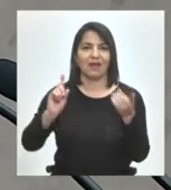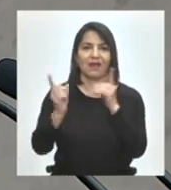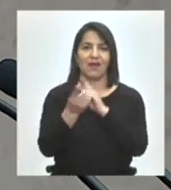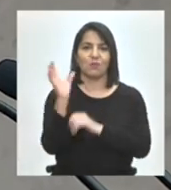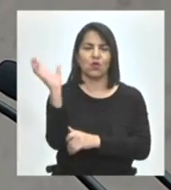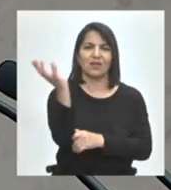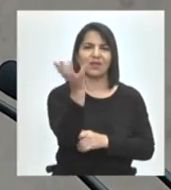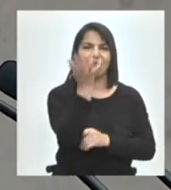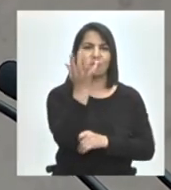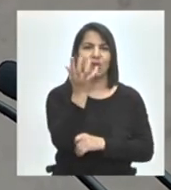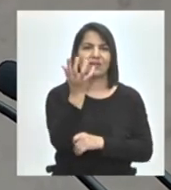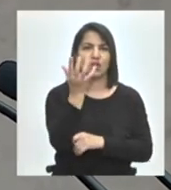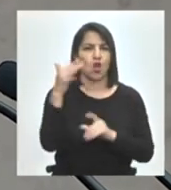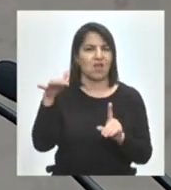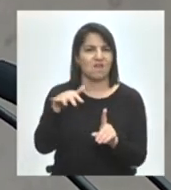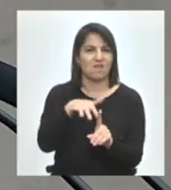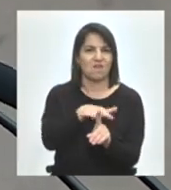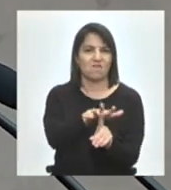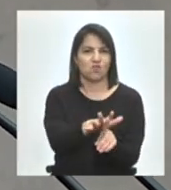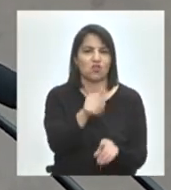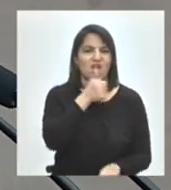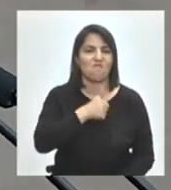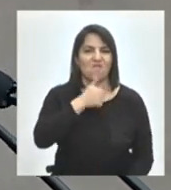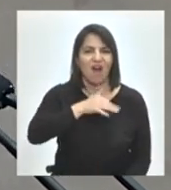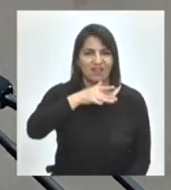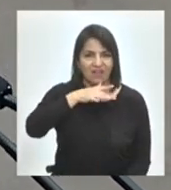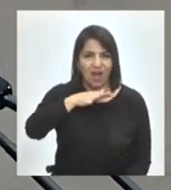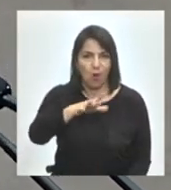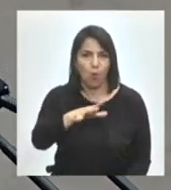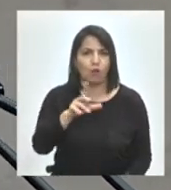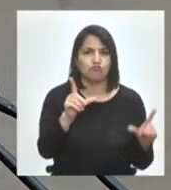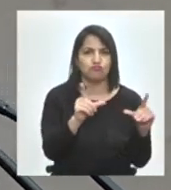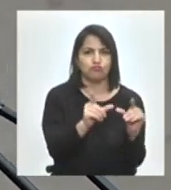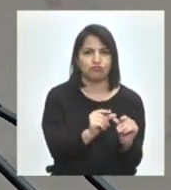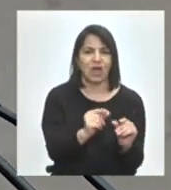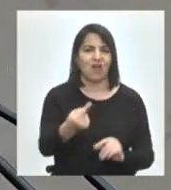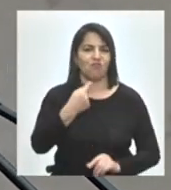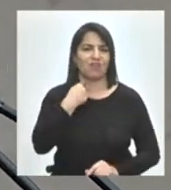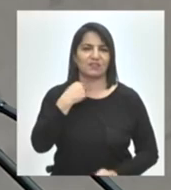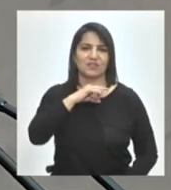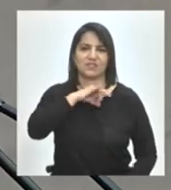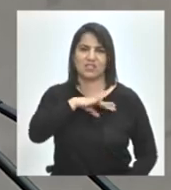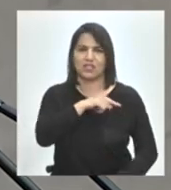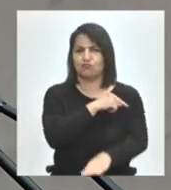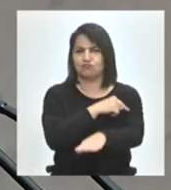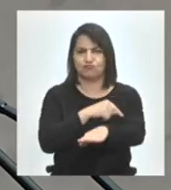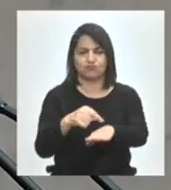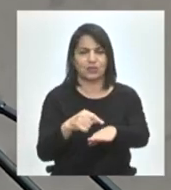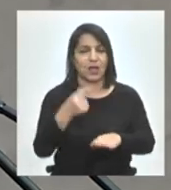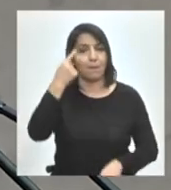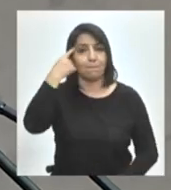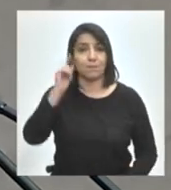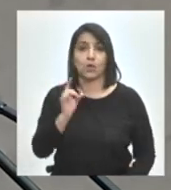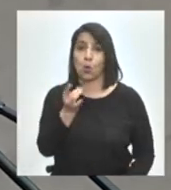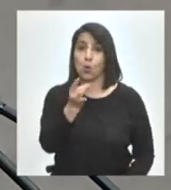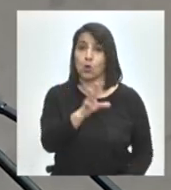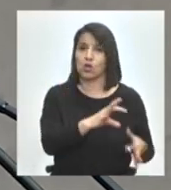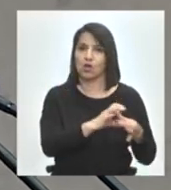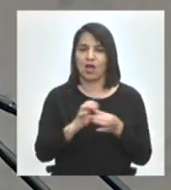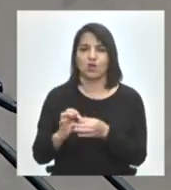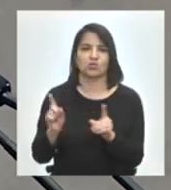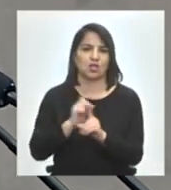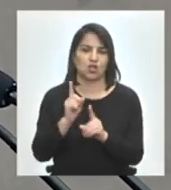climático influye en la escasez hídrica que afecta a gran parte de nuestro país, pero no ha sido su único causante.